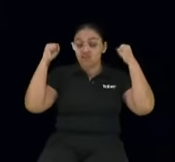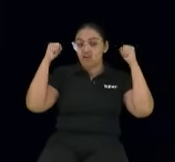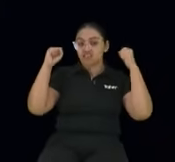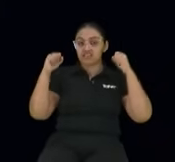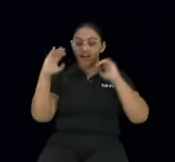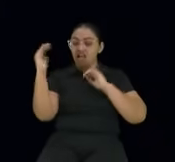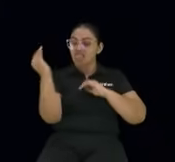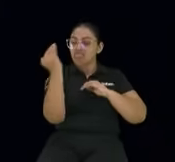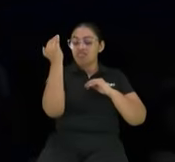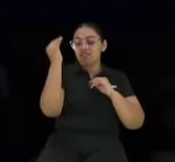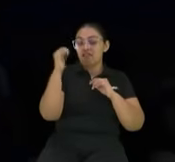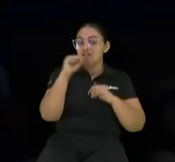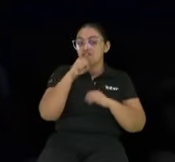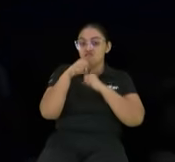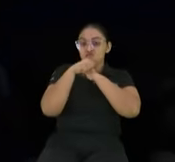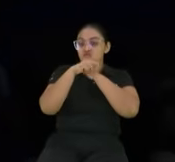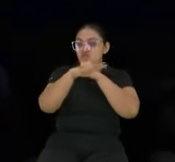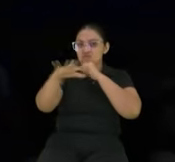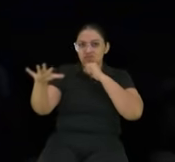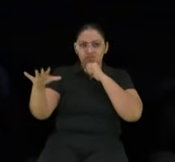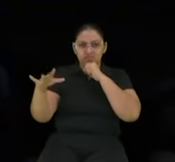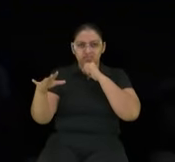cálmese Déjese